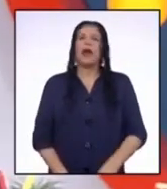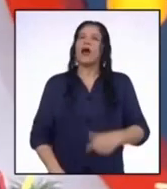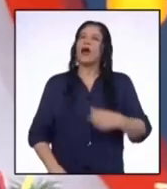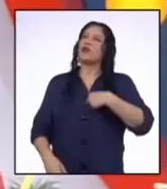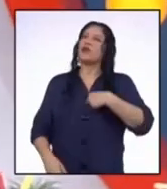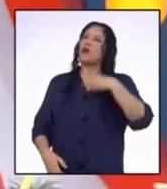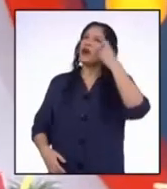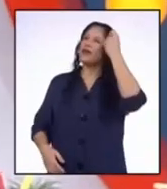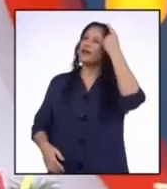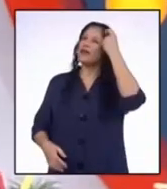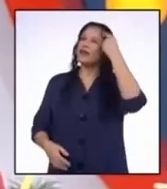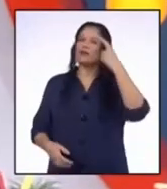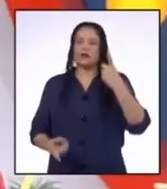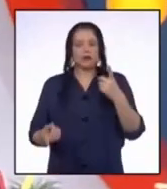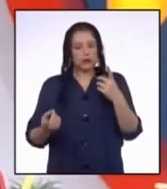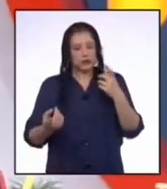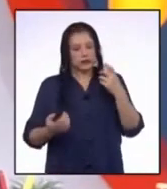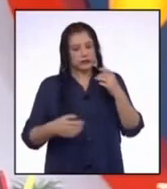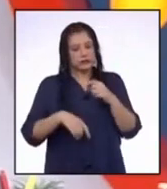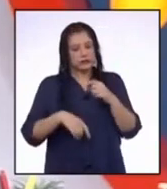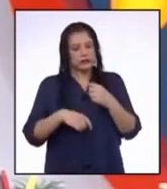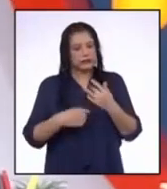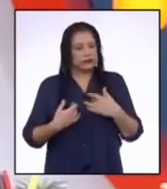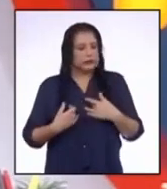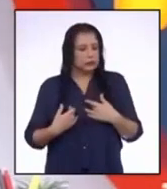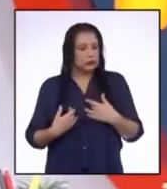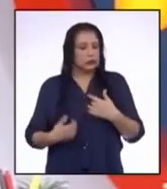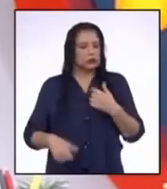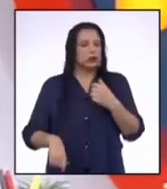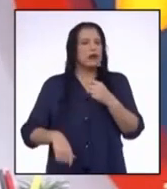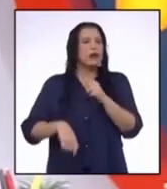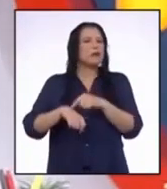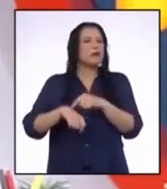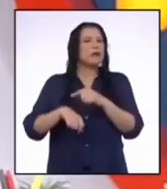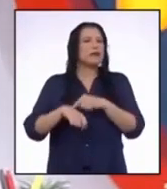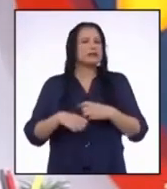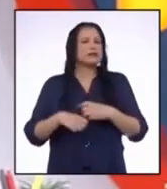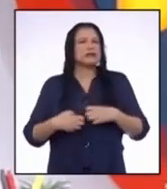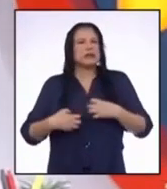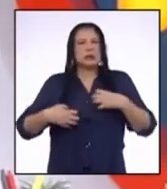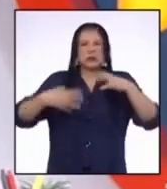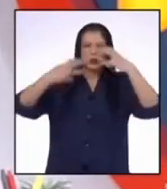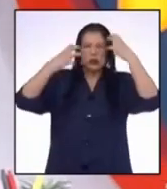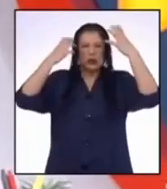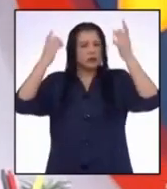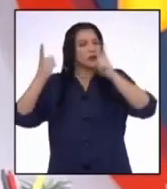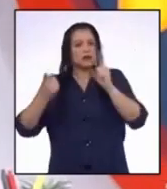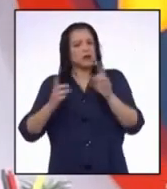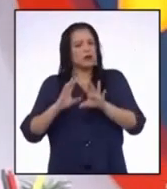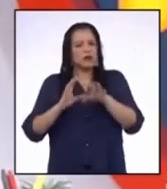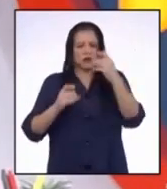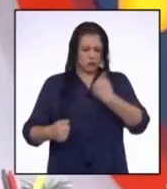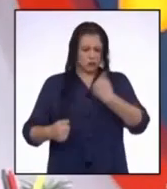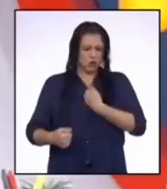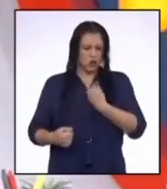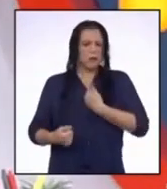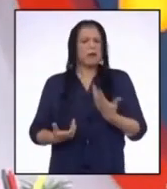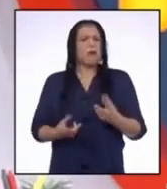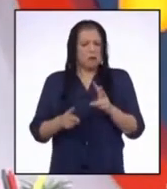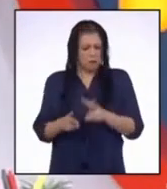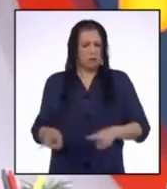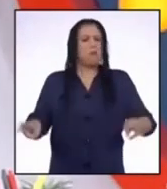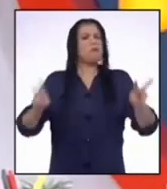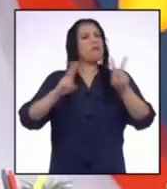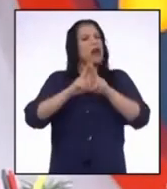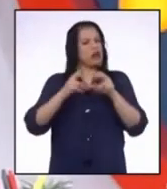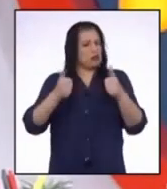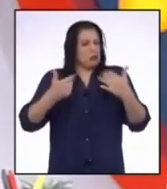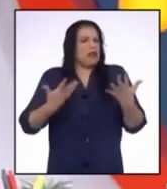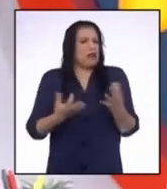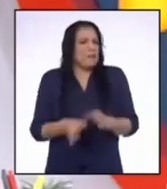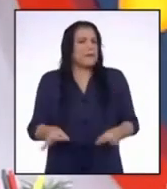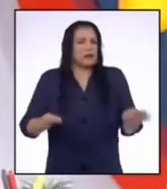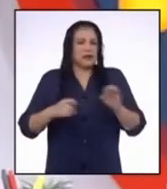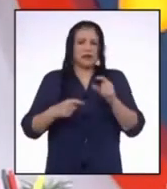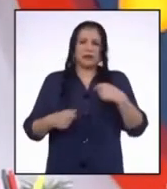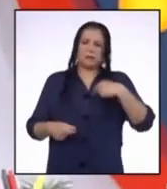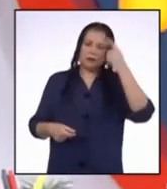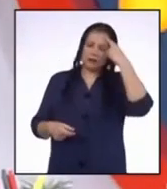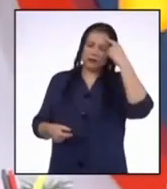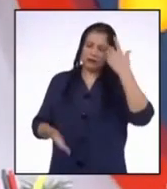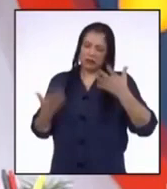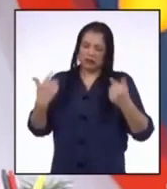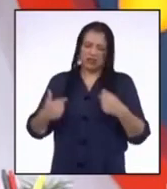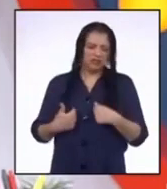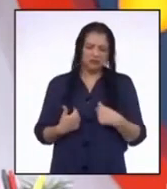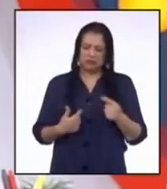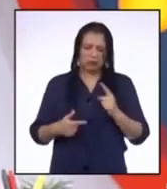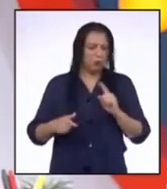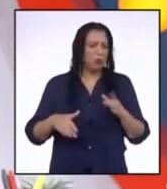Entiendo que cuando tenemos momentos estresantes, si es que no reconocemos lo importantes y valiosos que somos, podríamos pensar que no seremos